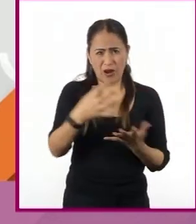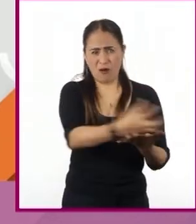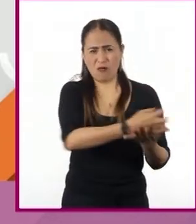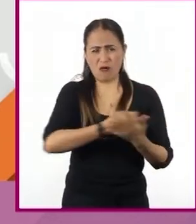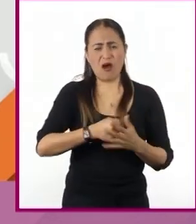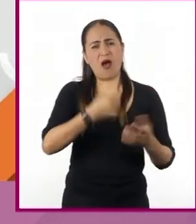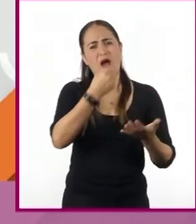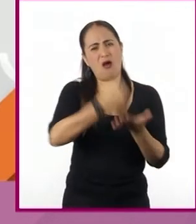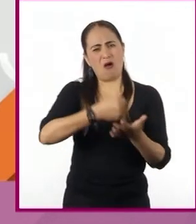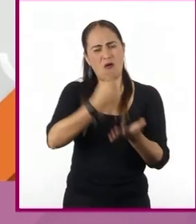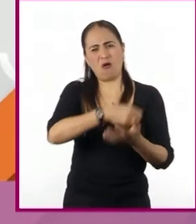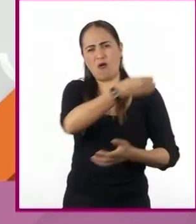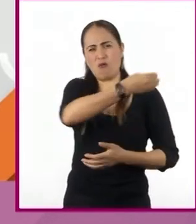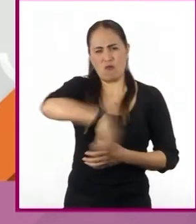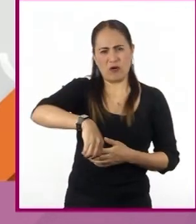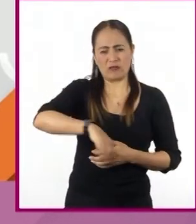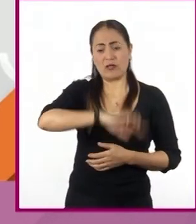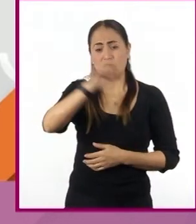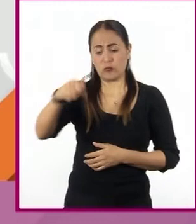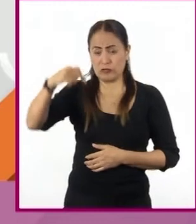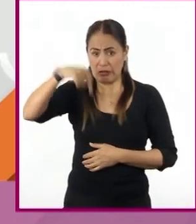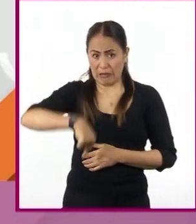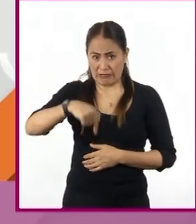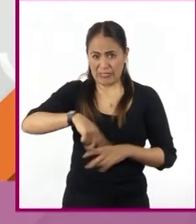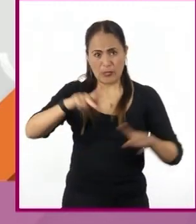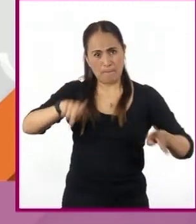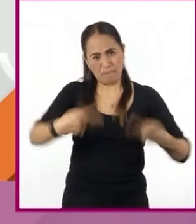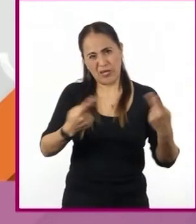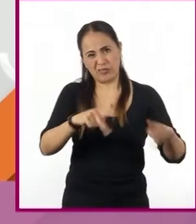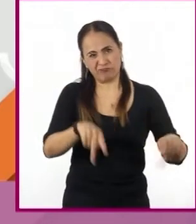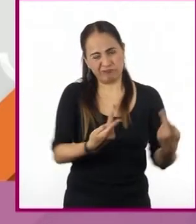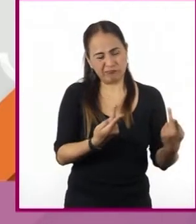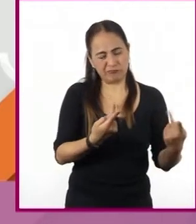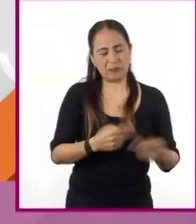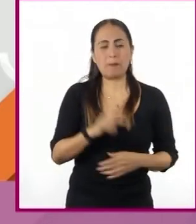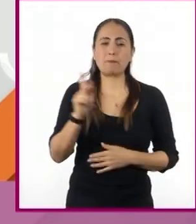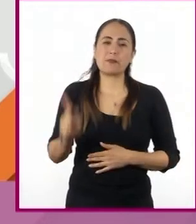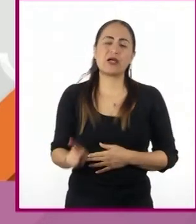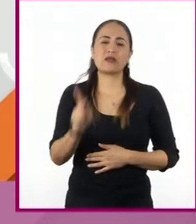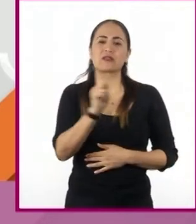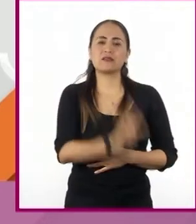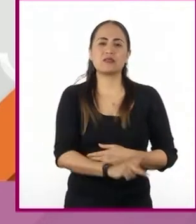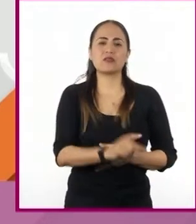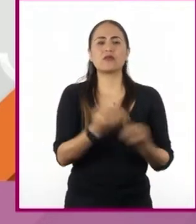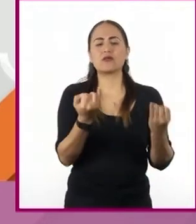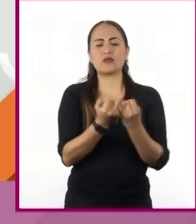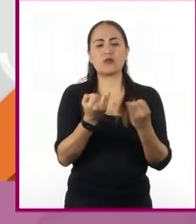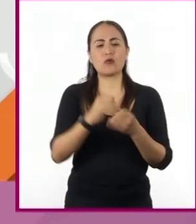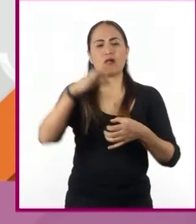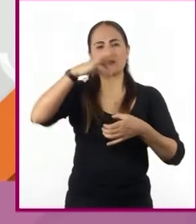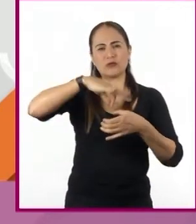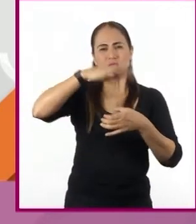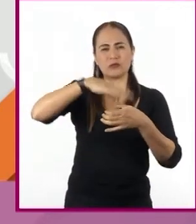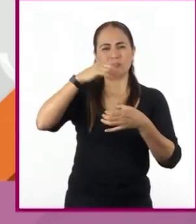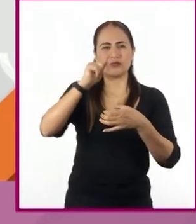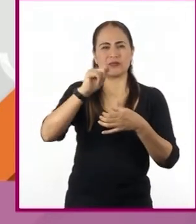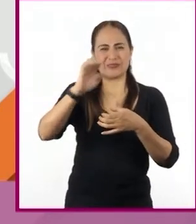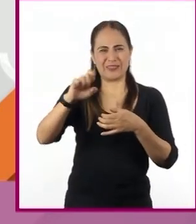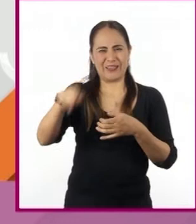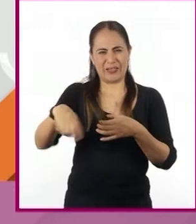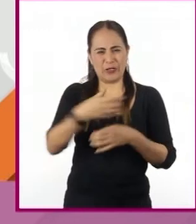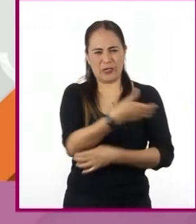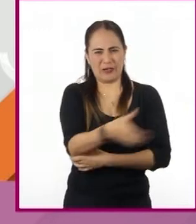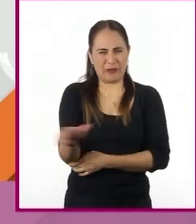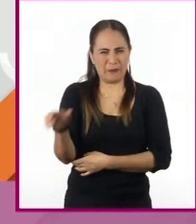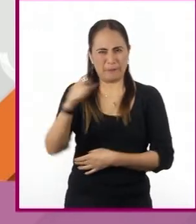continente americano y luego vendidas como esclavas. Algo parecido también sucedía con el té que cultivaban los campesinos de la India